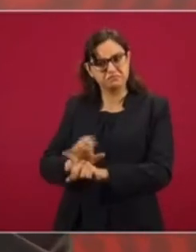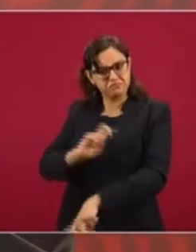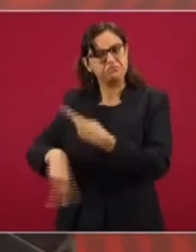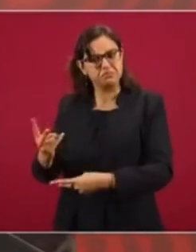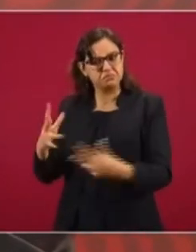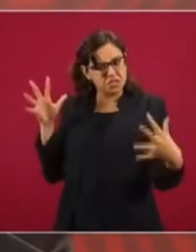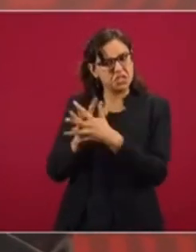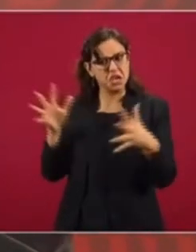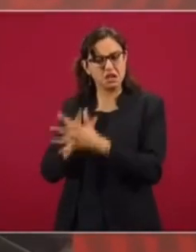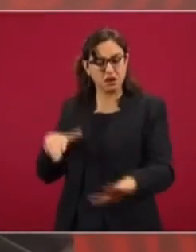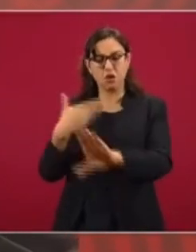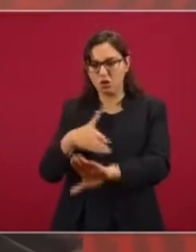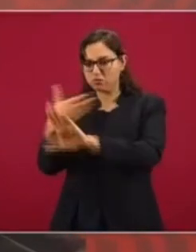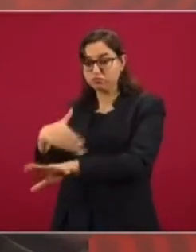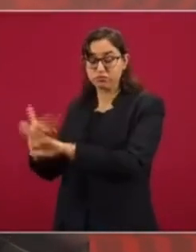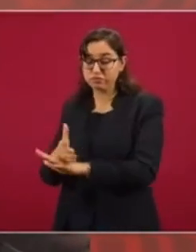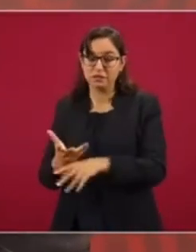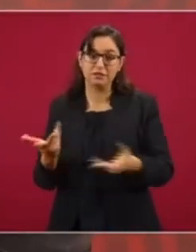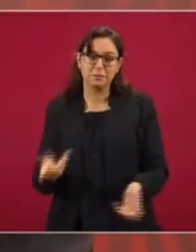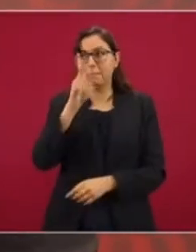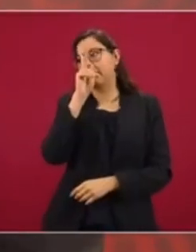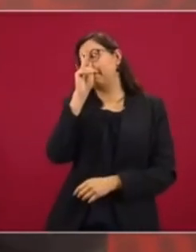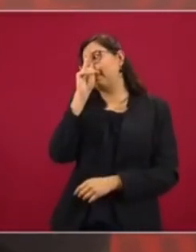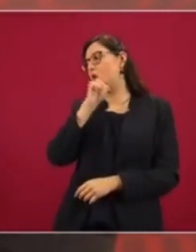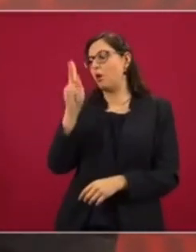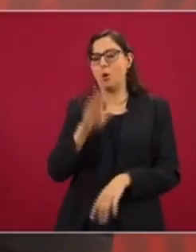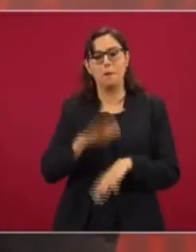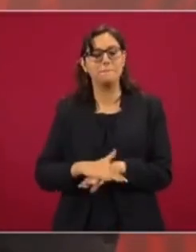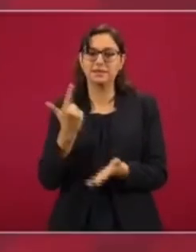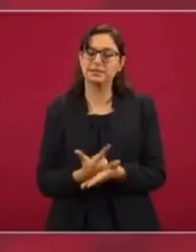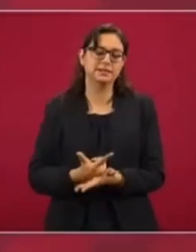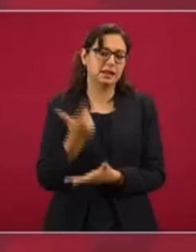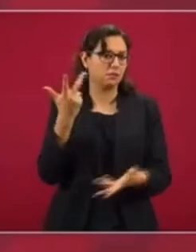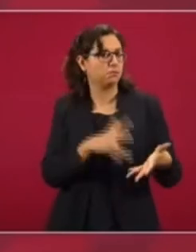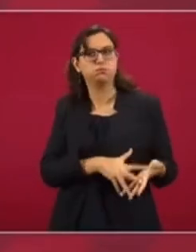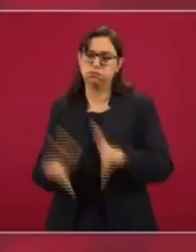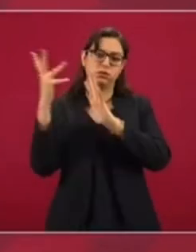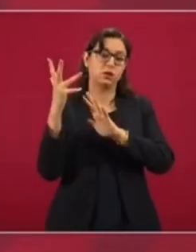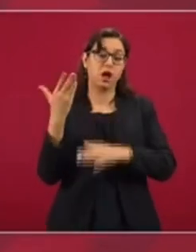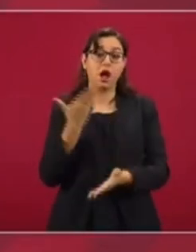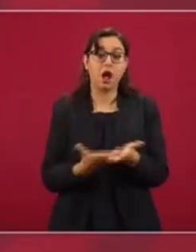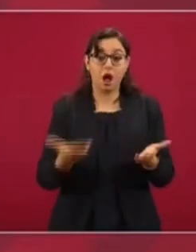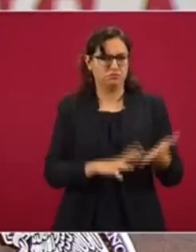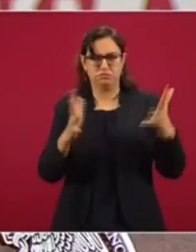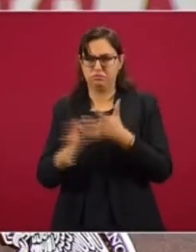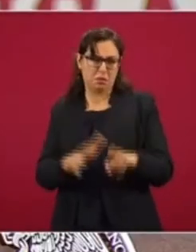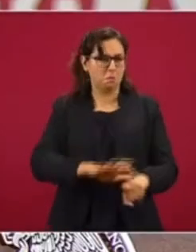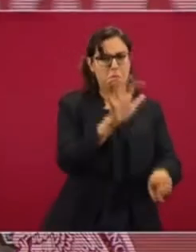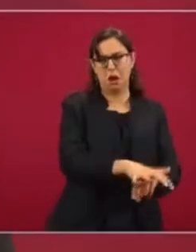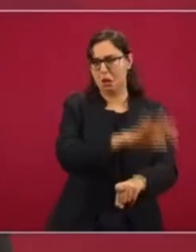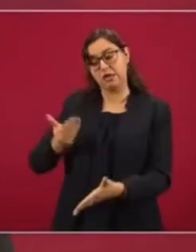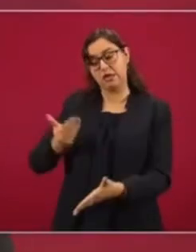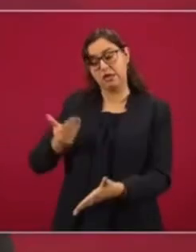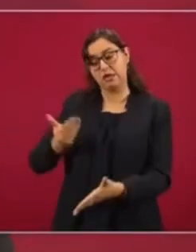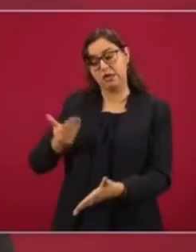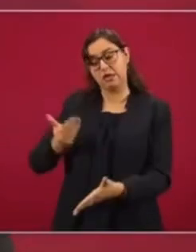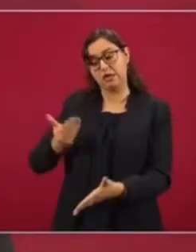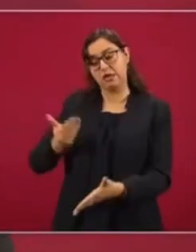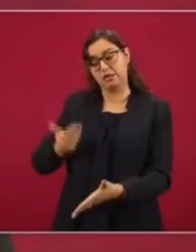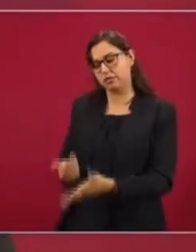hasta la guerra. Entonces, está cambiando ya esa estrategia. Pero es un